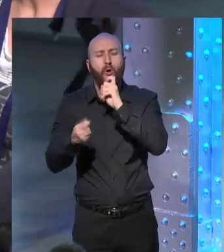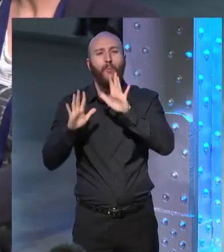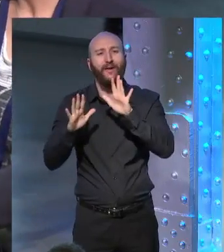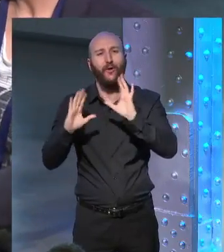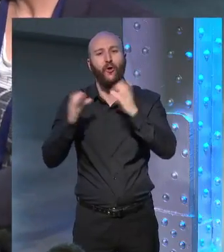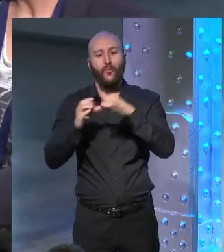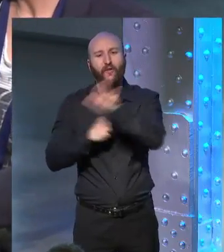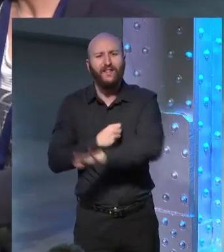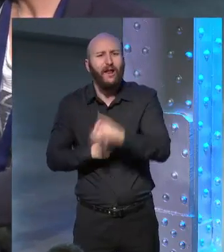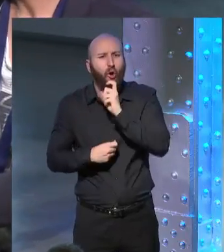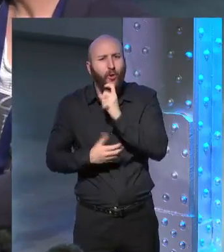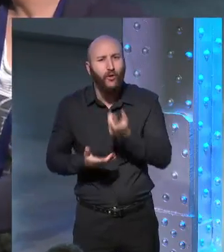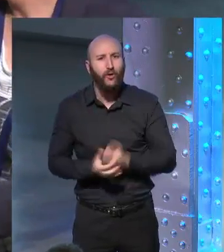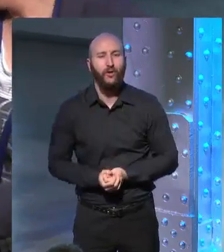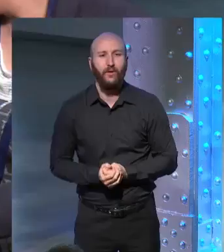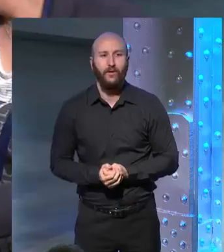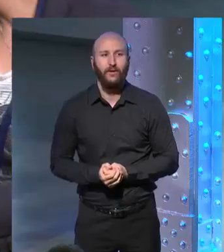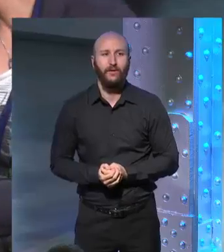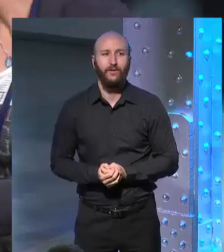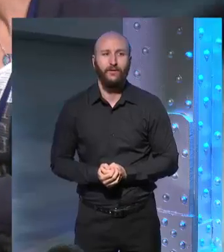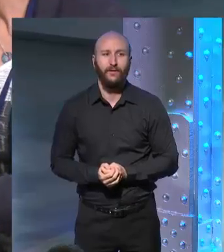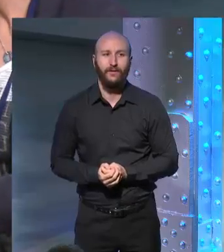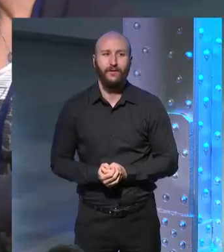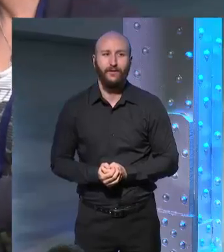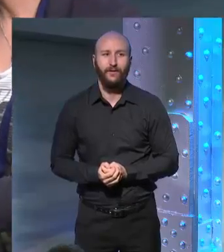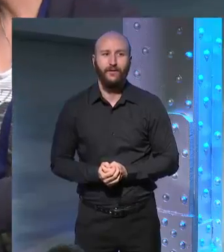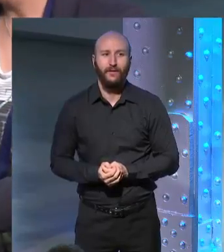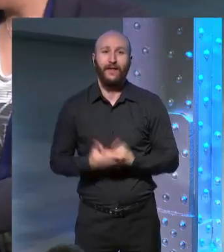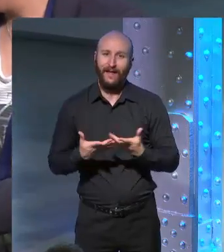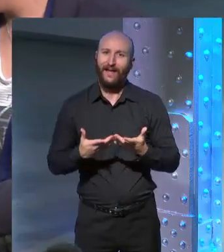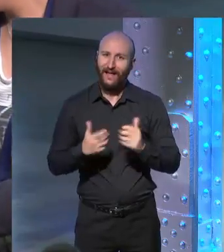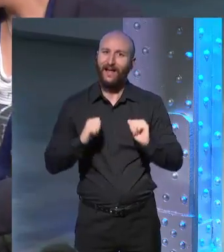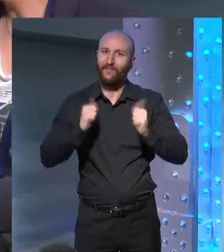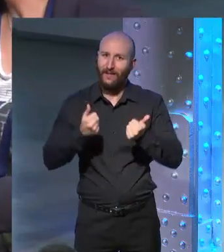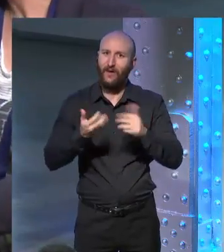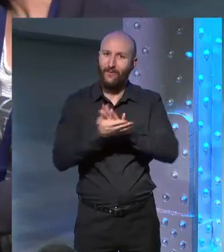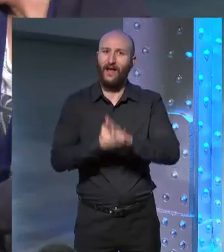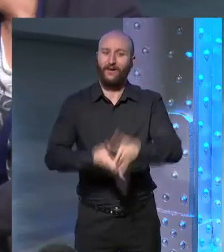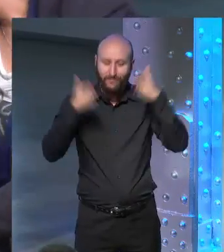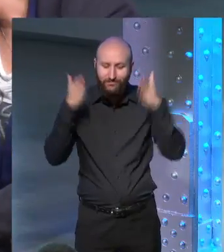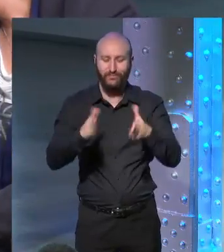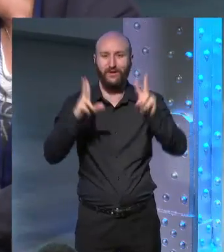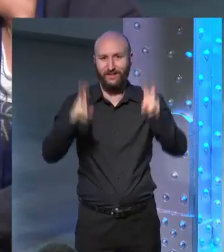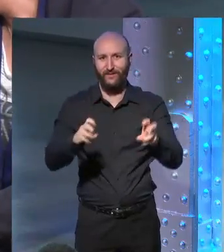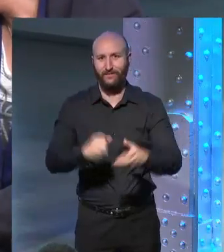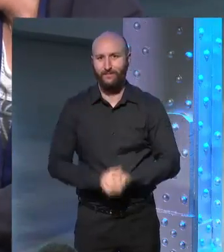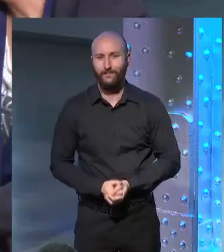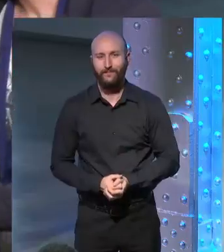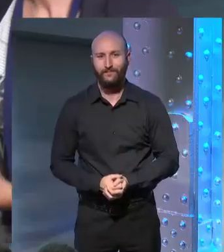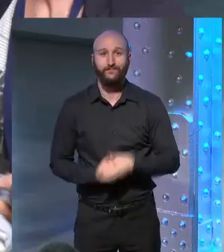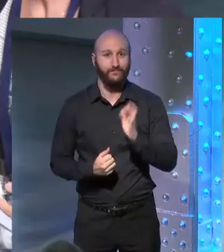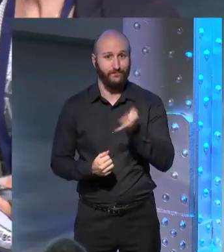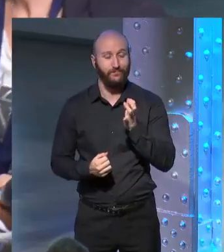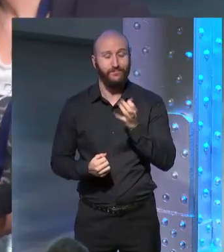niños? Bueno, con esto ya entramos de lleno en el tema. Bueno, pues efectivamente